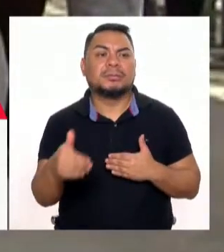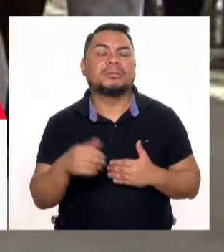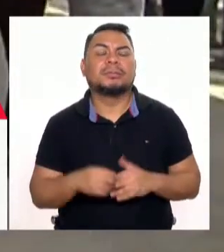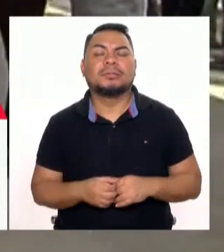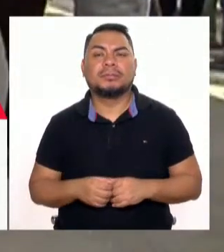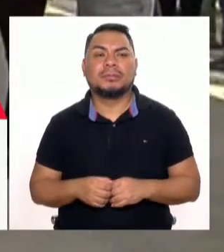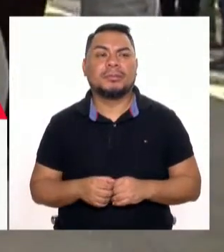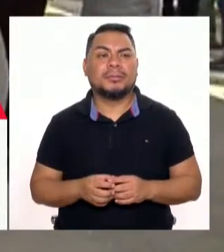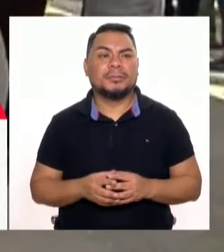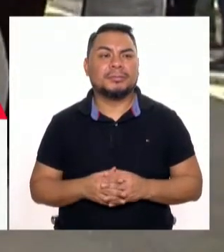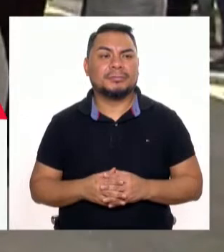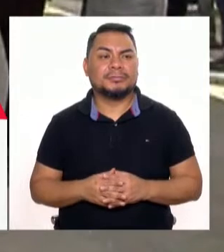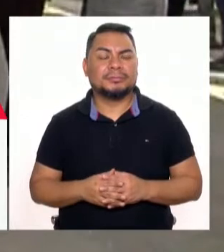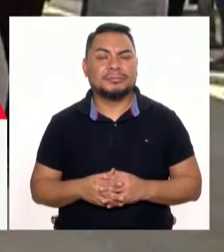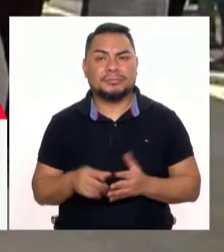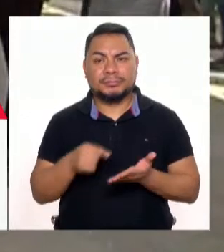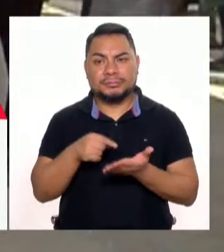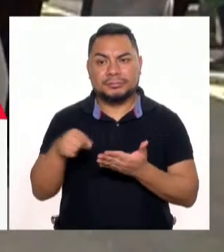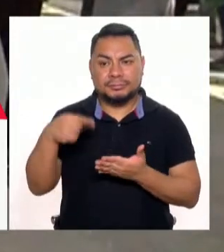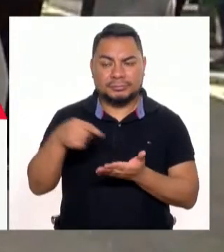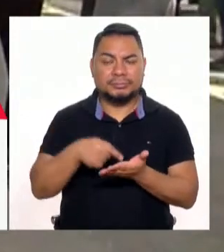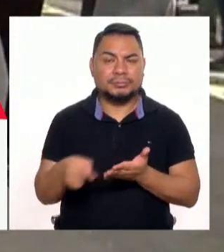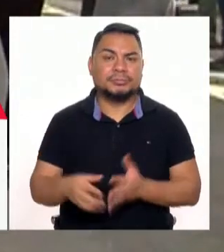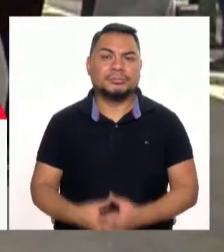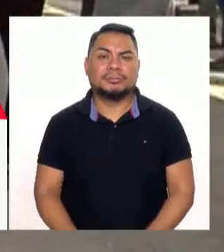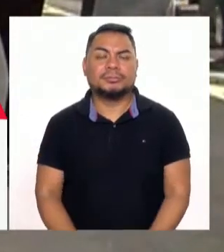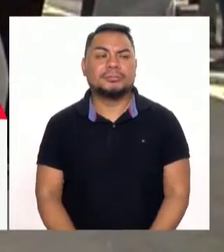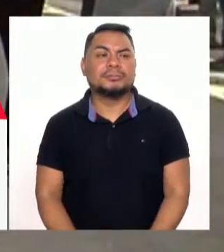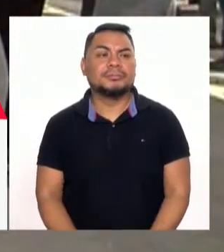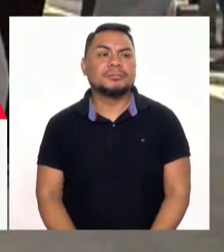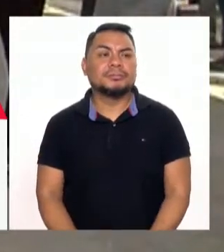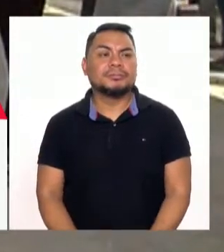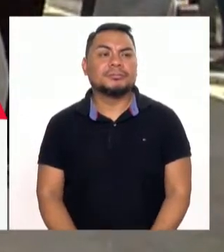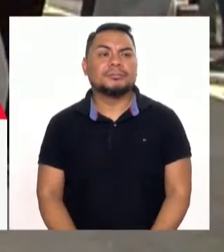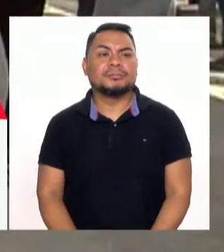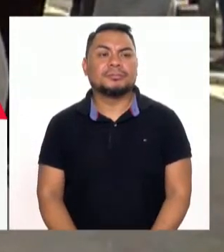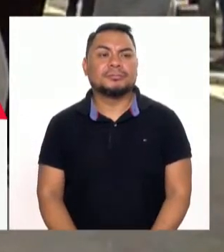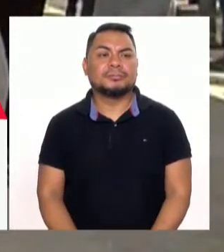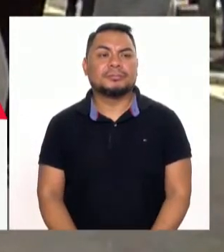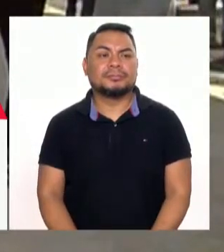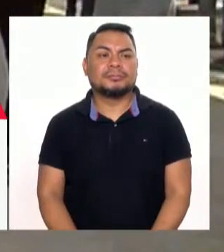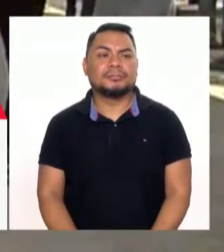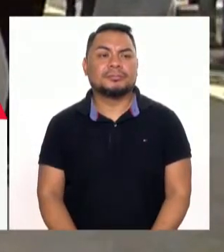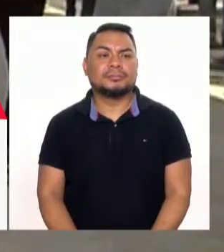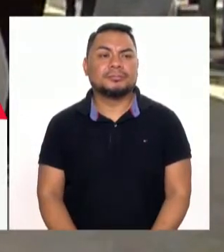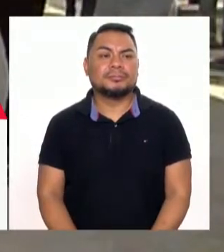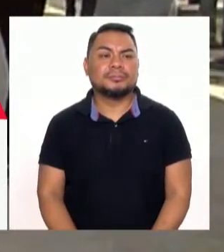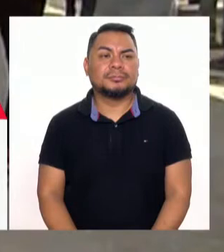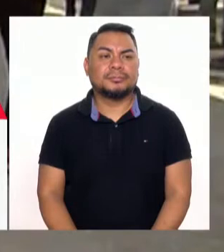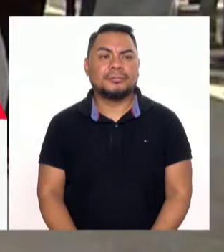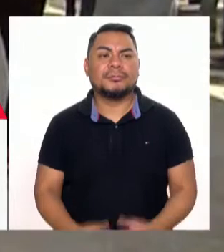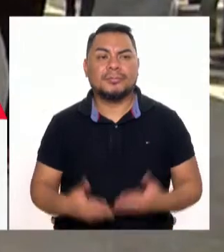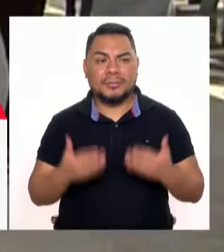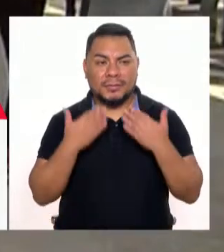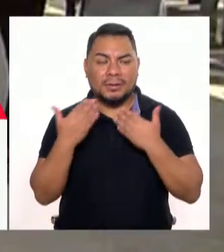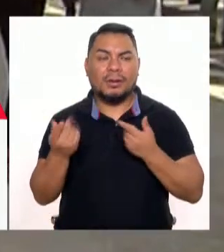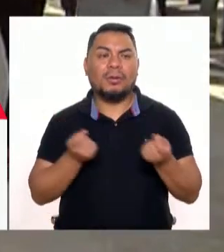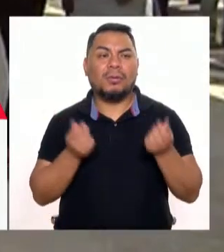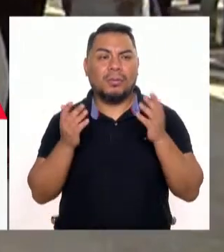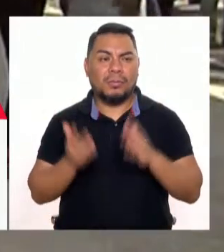de semanas fuerte Palmas a nuestro gobernador